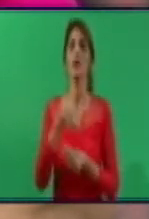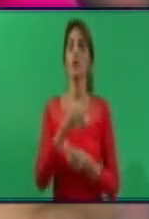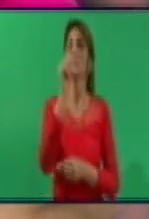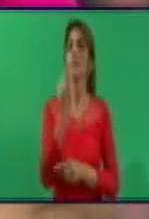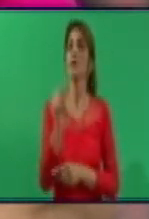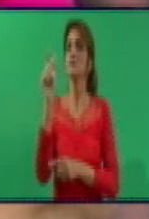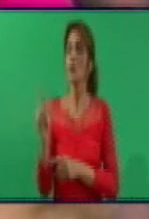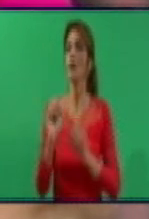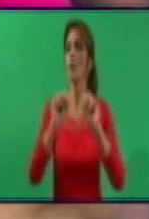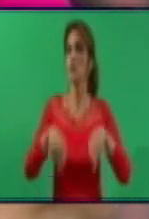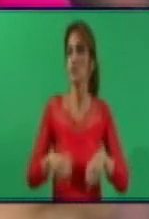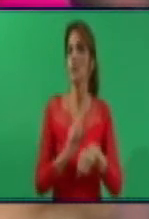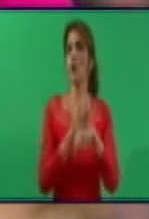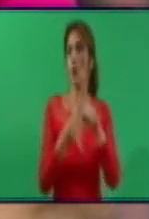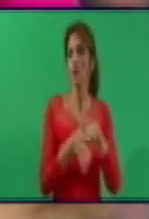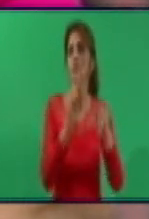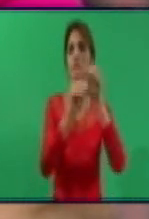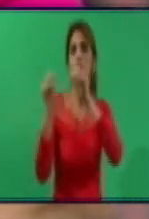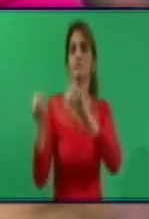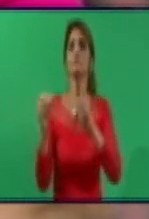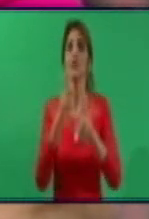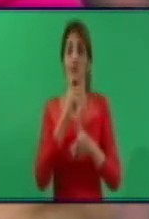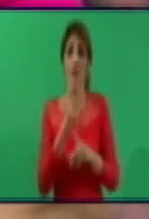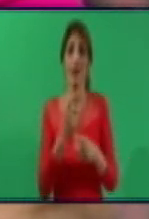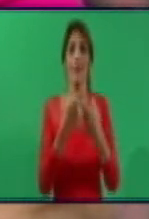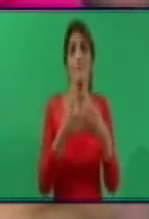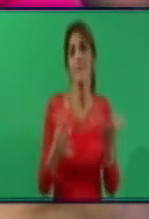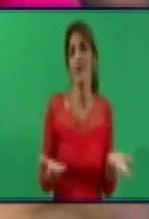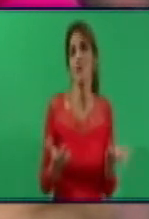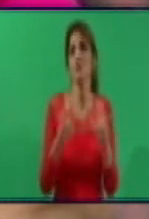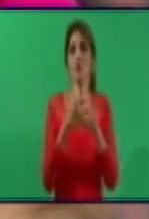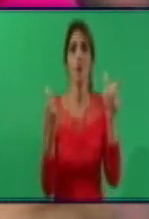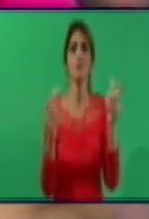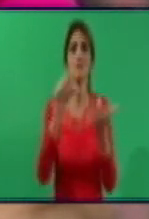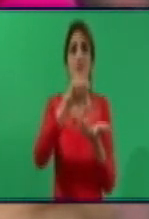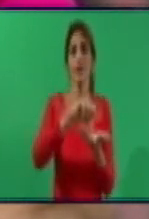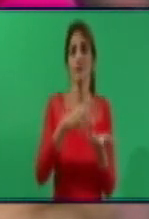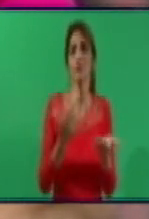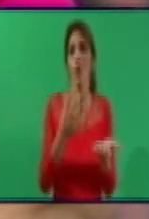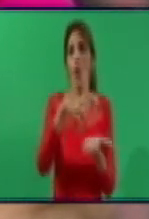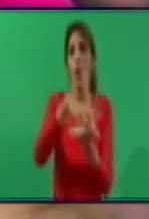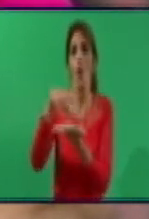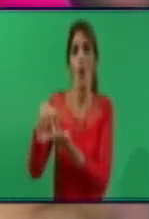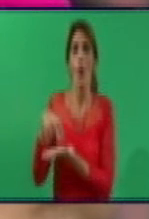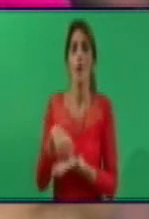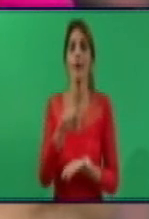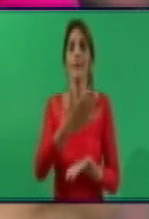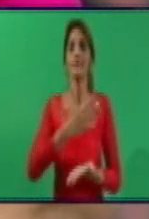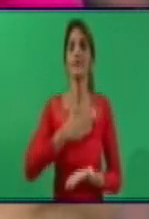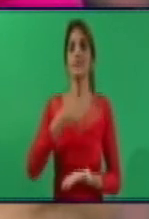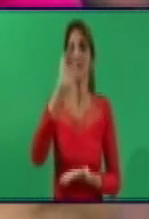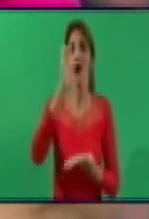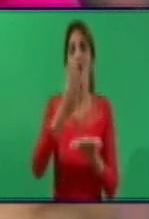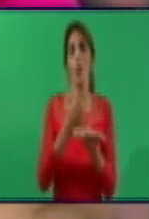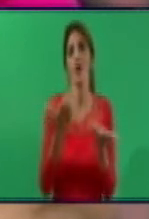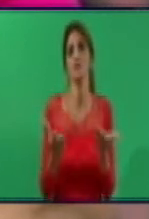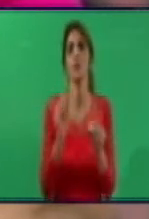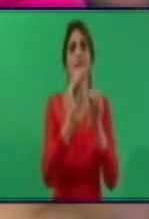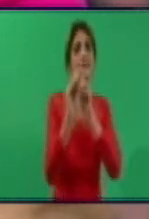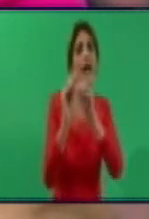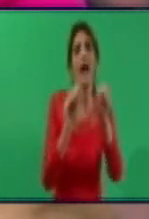están destinados para ser hospitales. Son centros, la mayor parte de ellos, centros que pertenecen al sistema educacional que se han